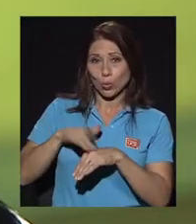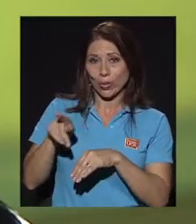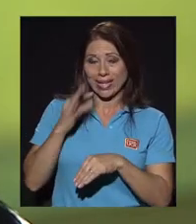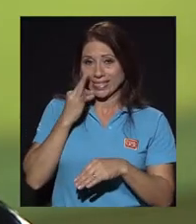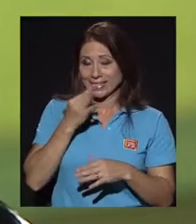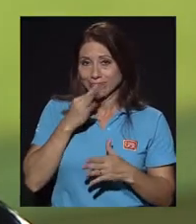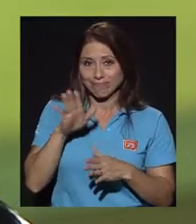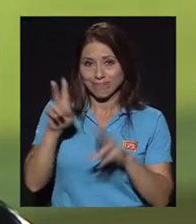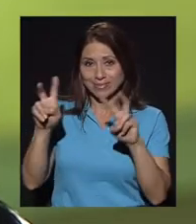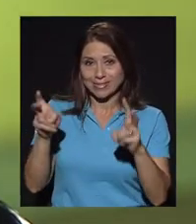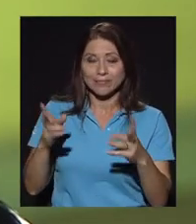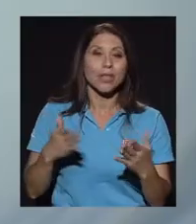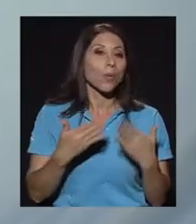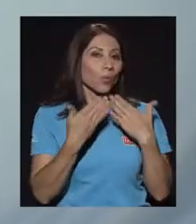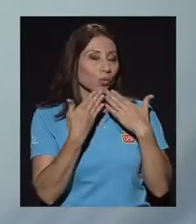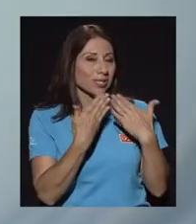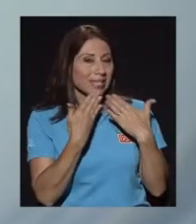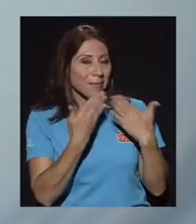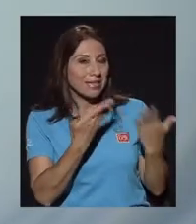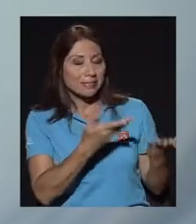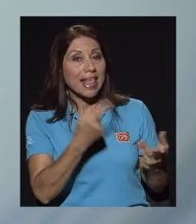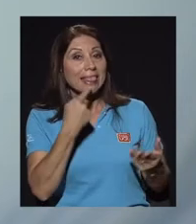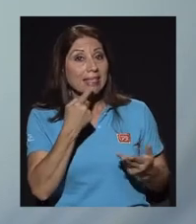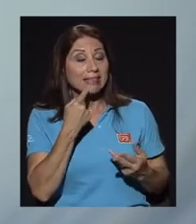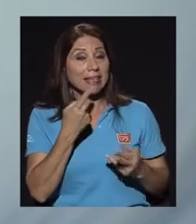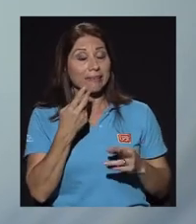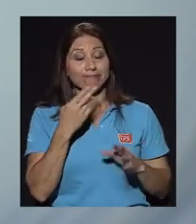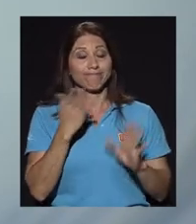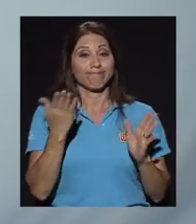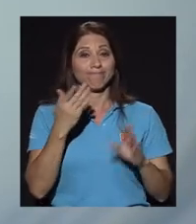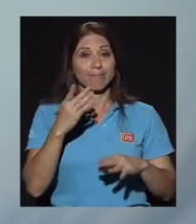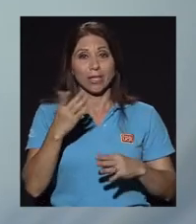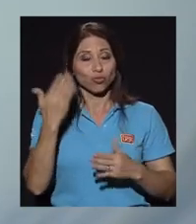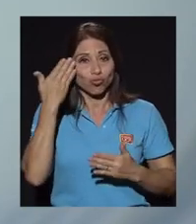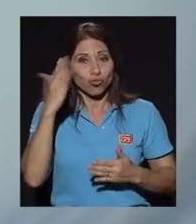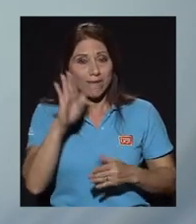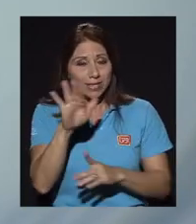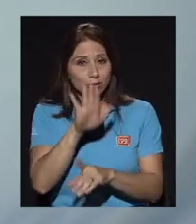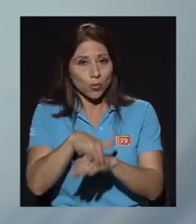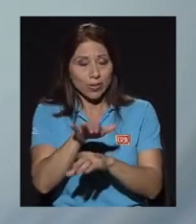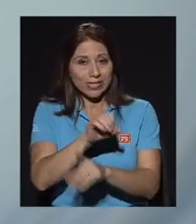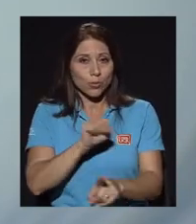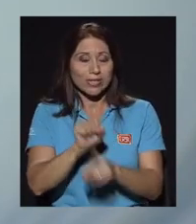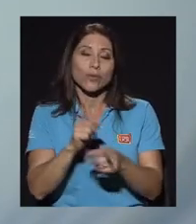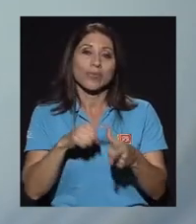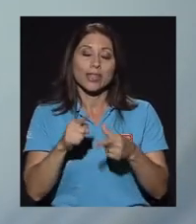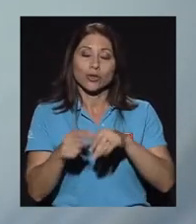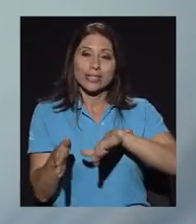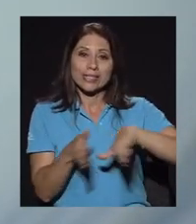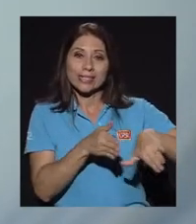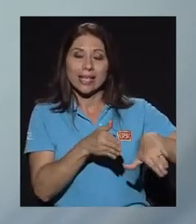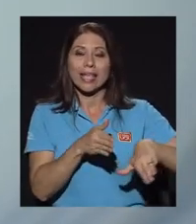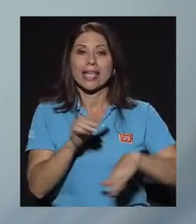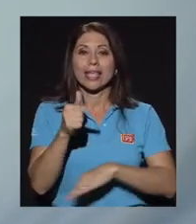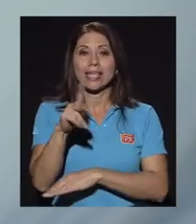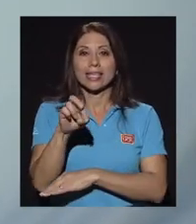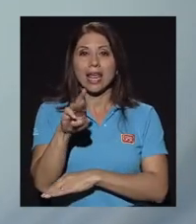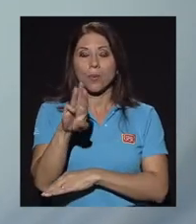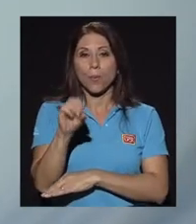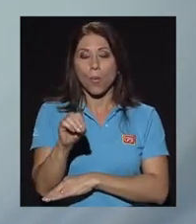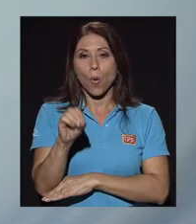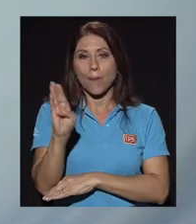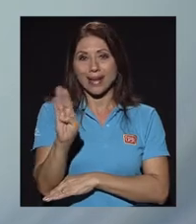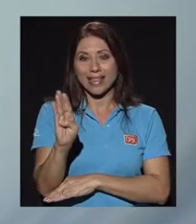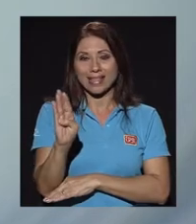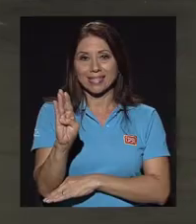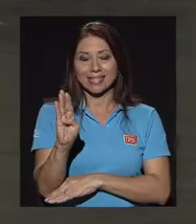Muchísimas gracias, don Luis Antonio, que plantea que desconoce la situación. Le damos entonces la palabra a don Guillermo Barrantes del Partido Frente Amplio.